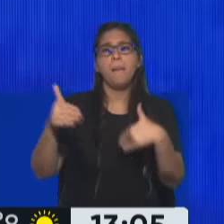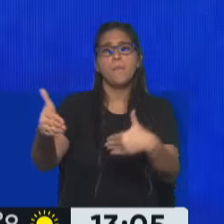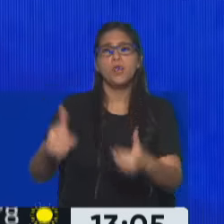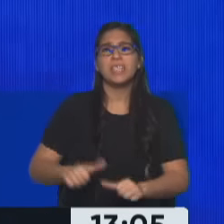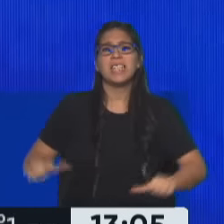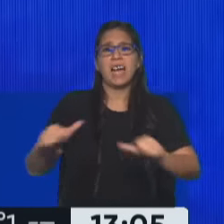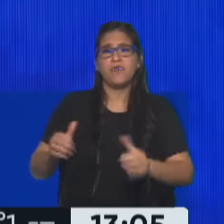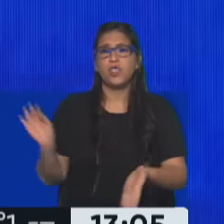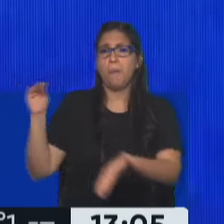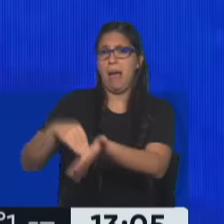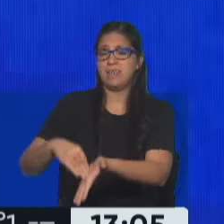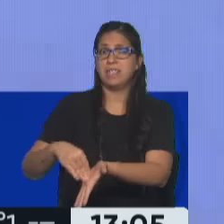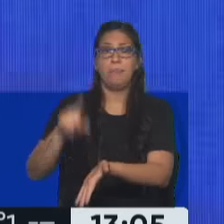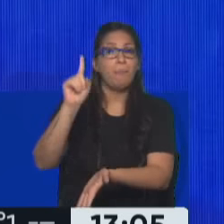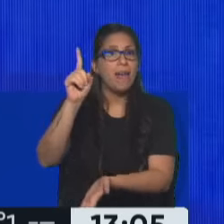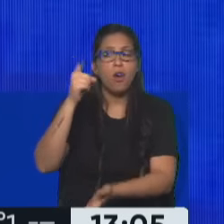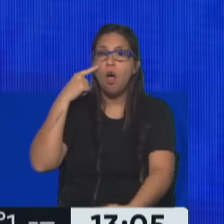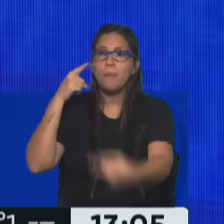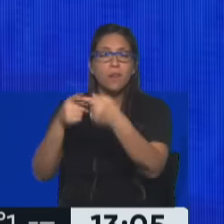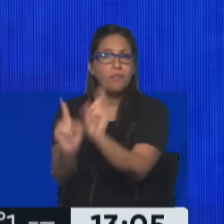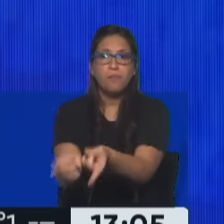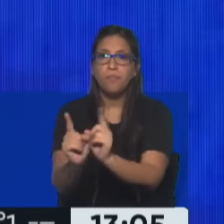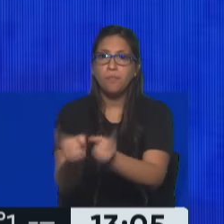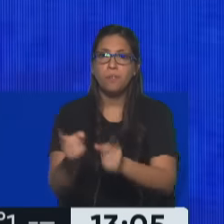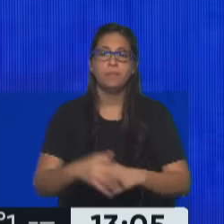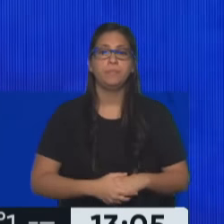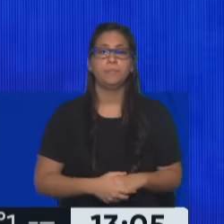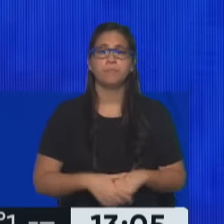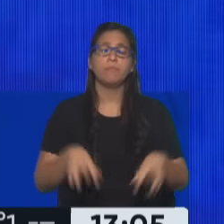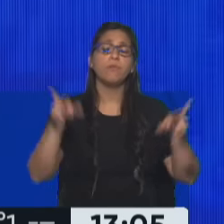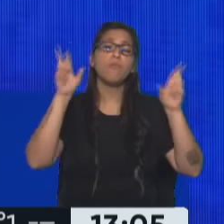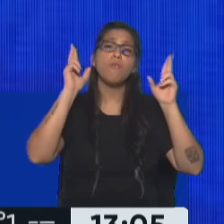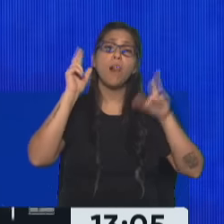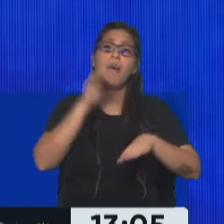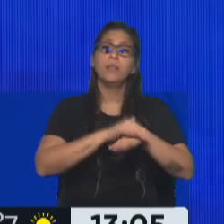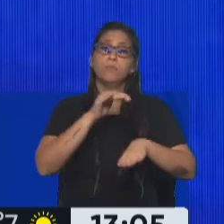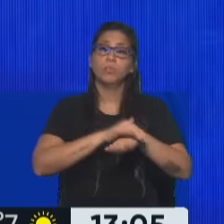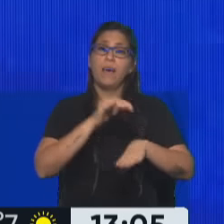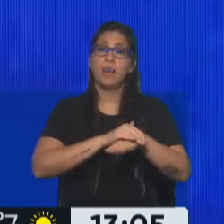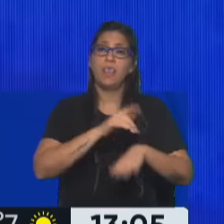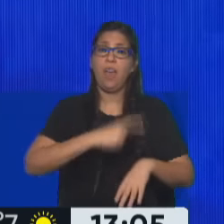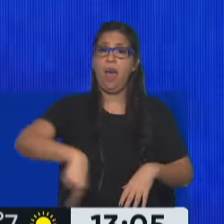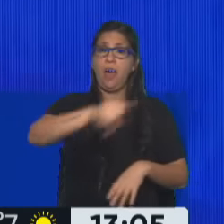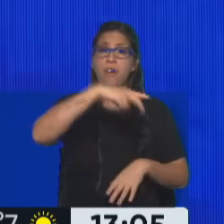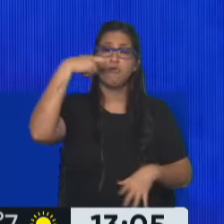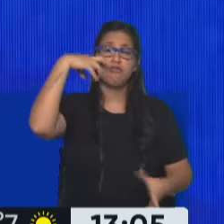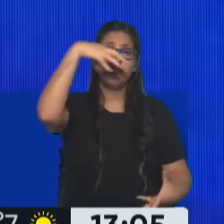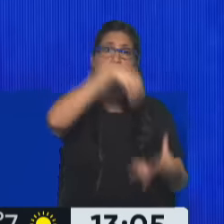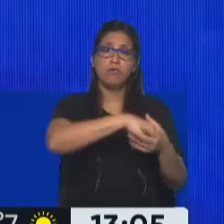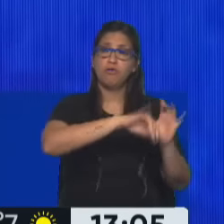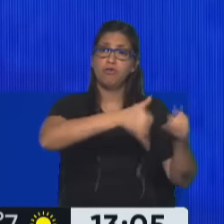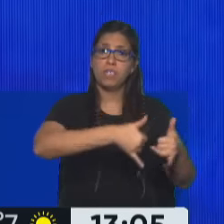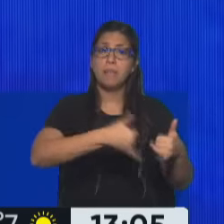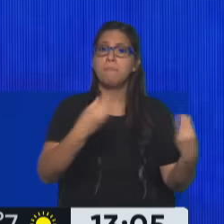tiempo, pero no va a cambiar. Ojalá haya responsabilidad por el lado del Congreso y la